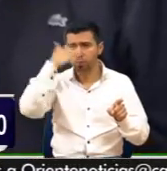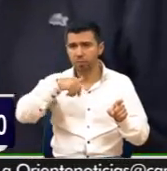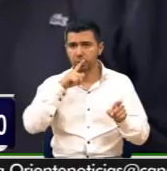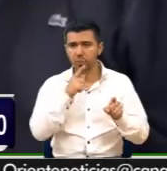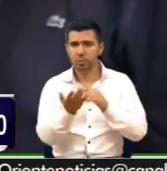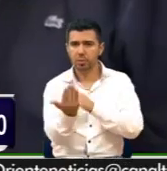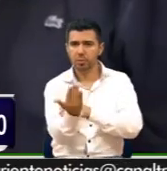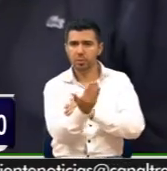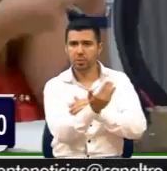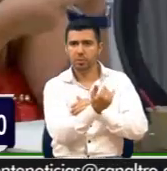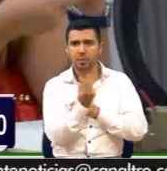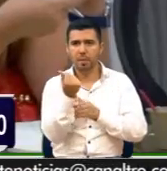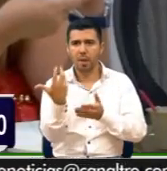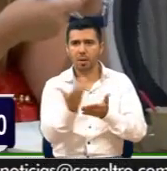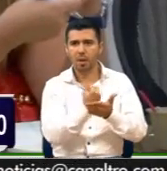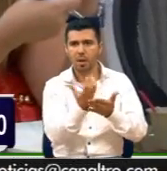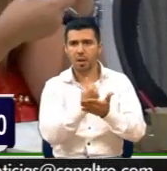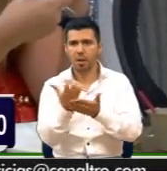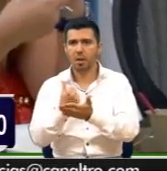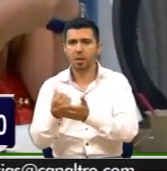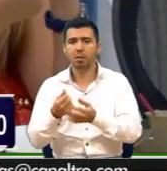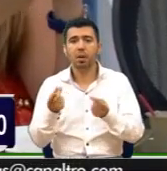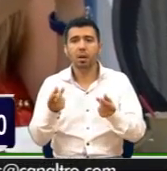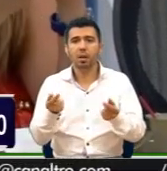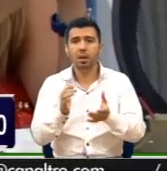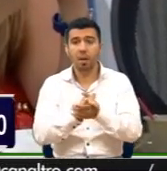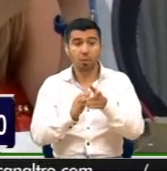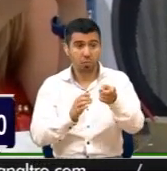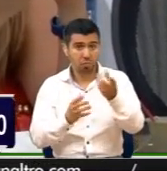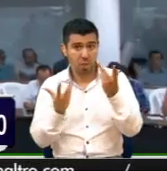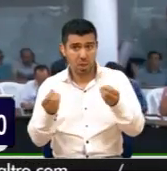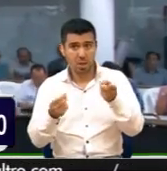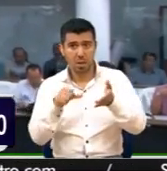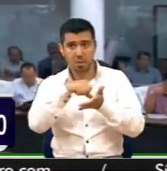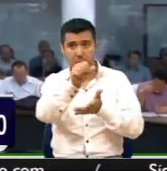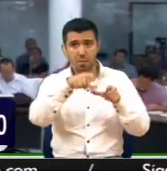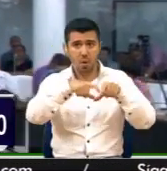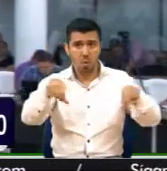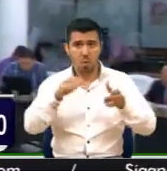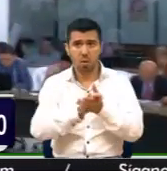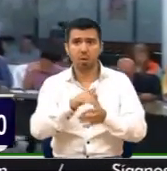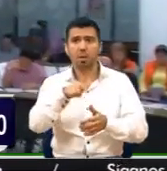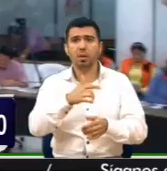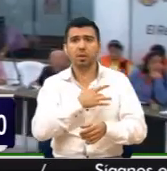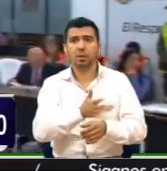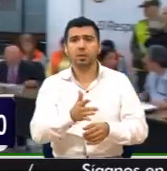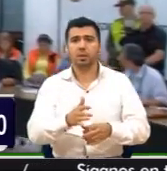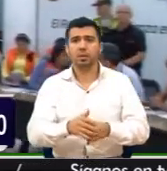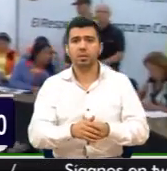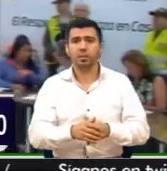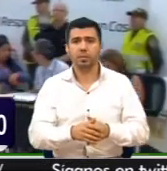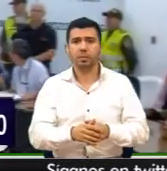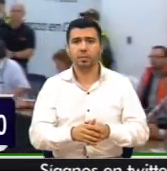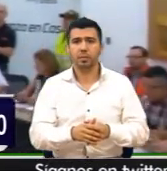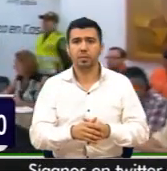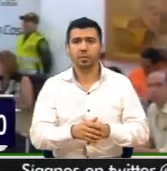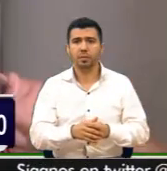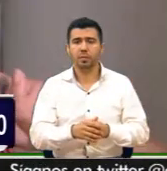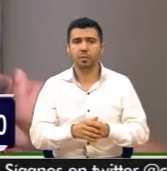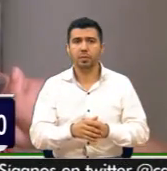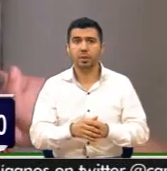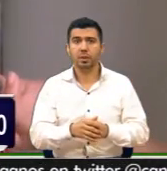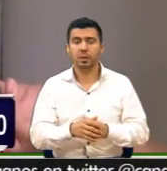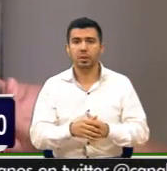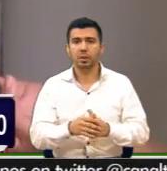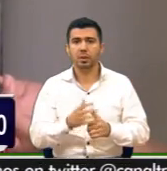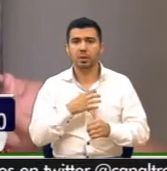los contratistas para agilizar el pago de las cuentas de cobro. Bueno, nosotros hemos recibido varias quejas